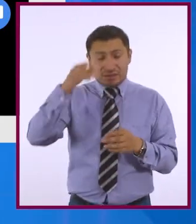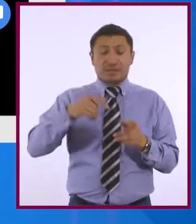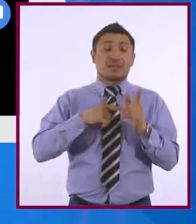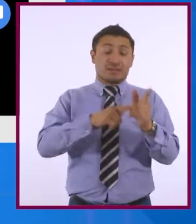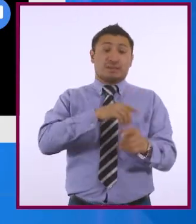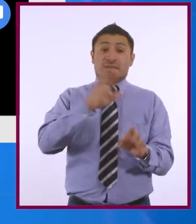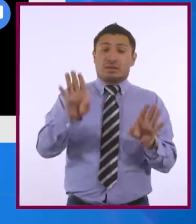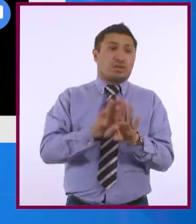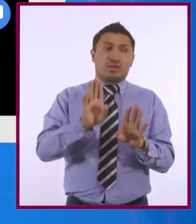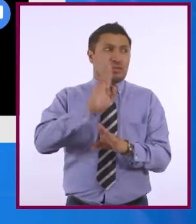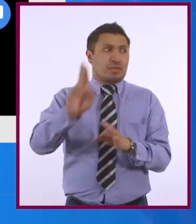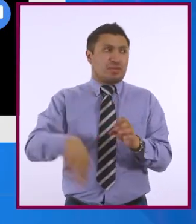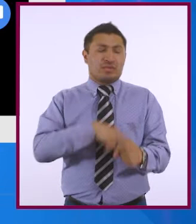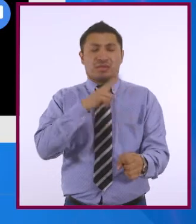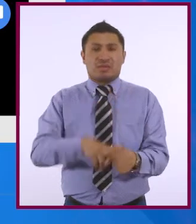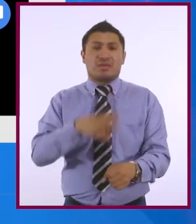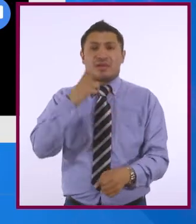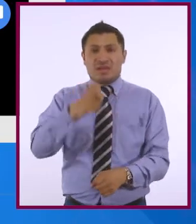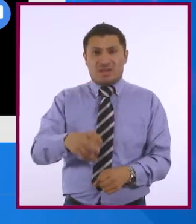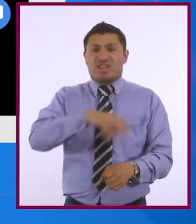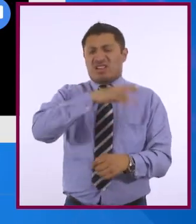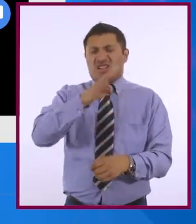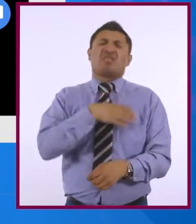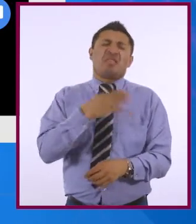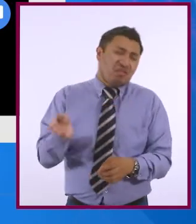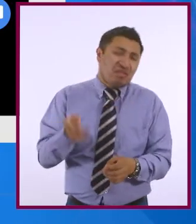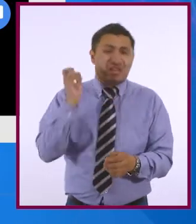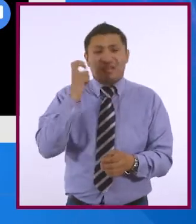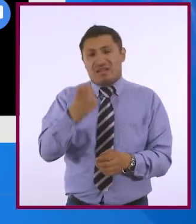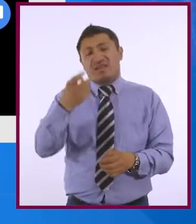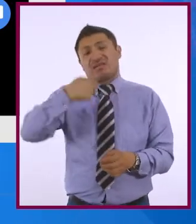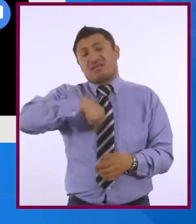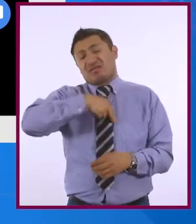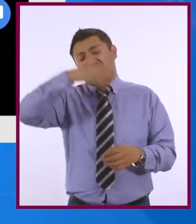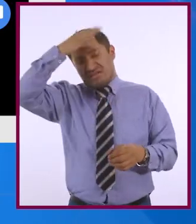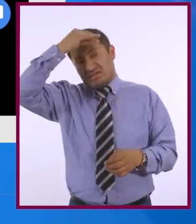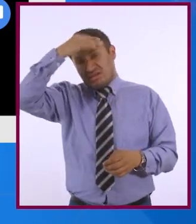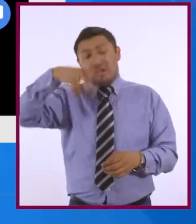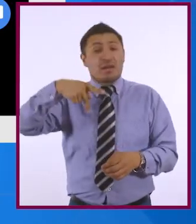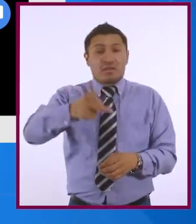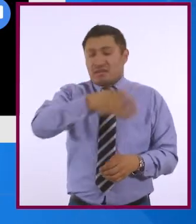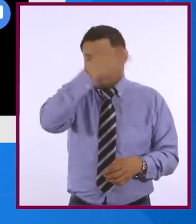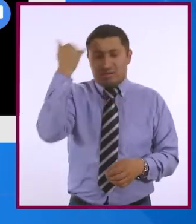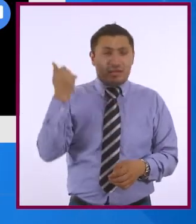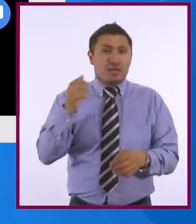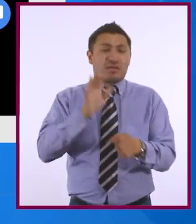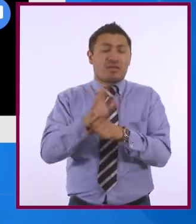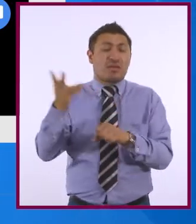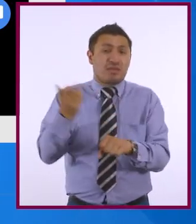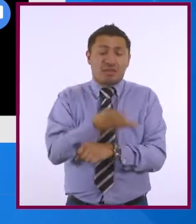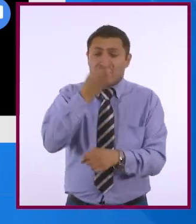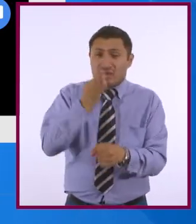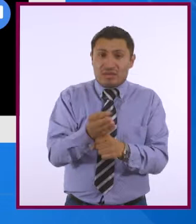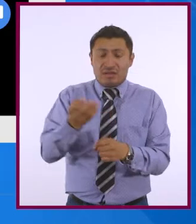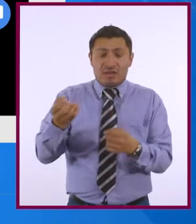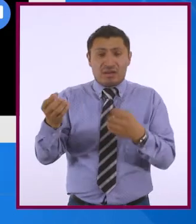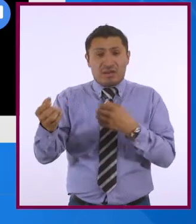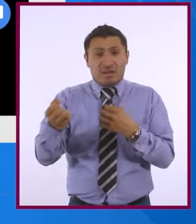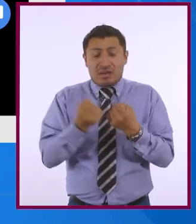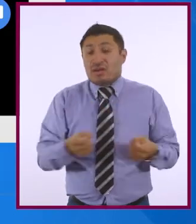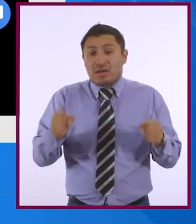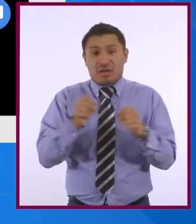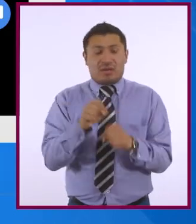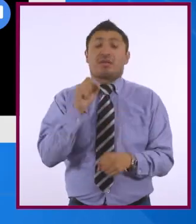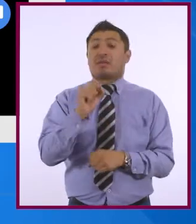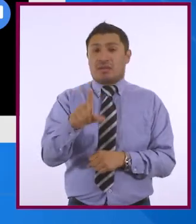normalizada, podemos pensar que esto es lo bueno, ¿no? Esto es lo que nos aprendimos. Pero no sabemos todo lo que sucede ahorita en la sociedad que tuvo que